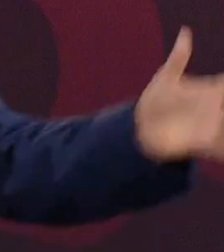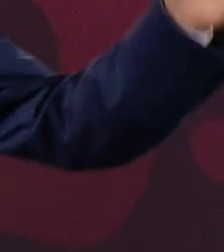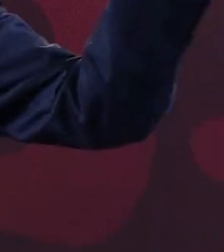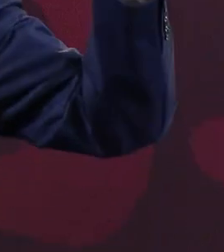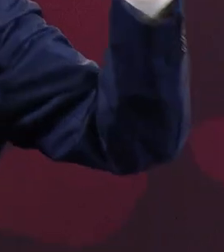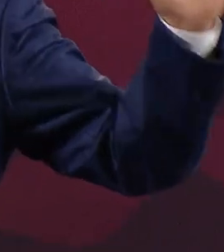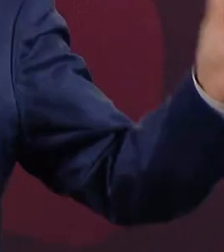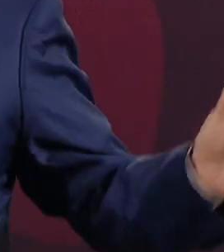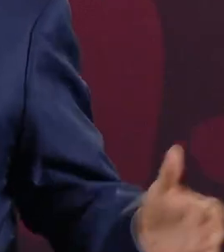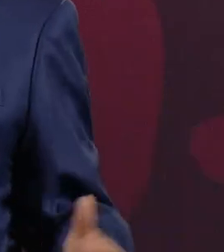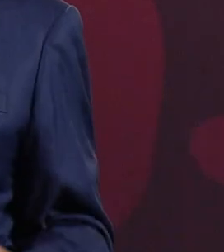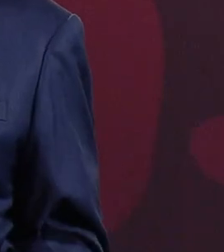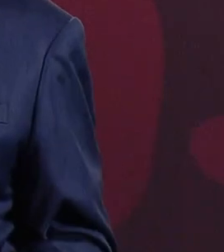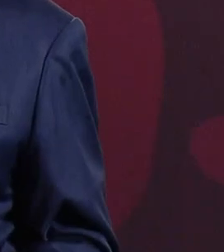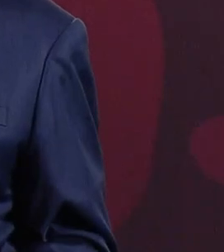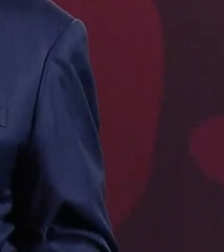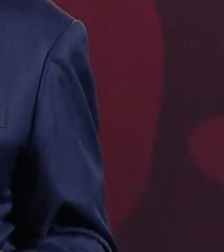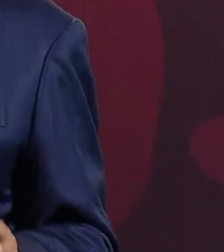todos,